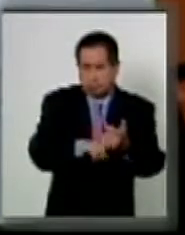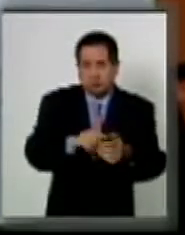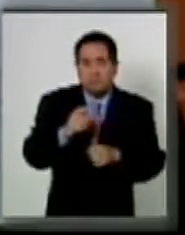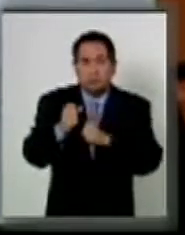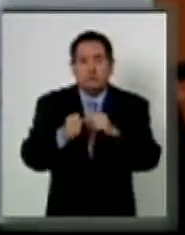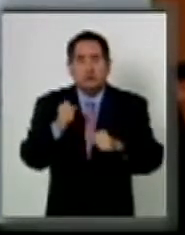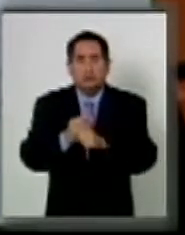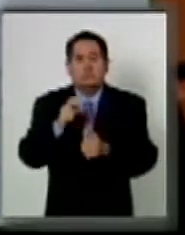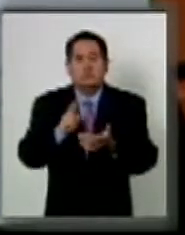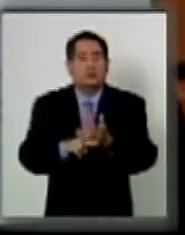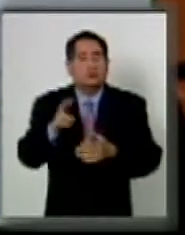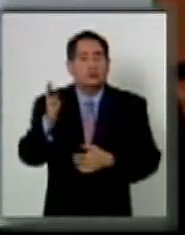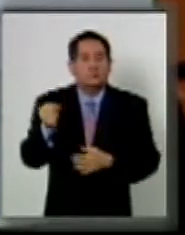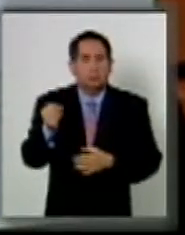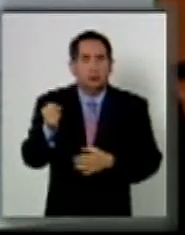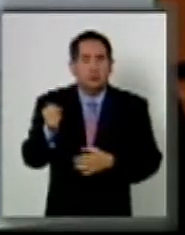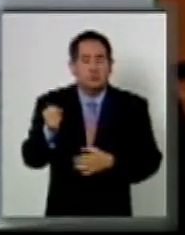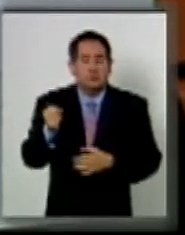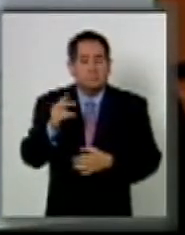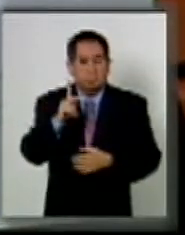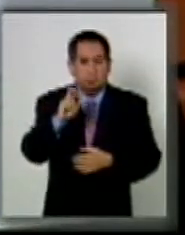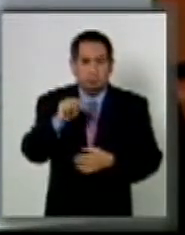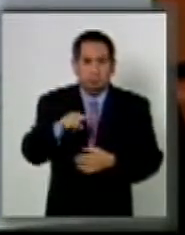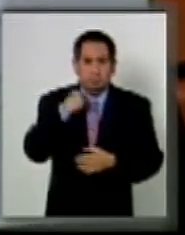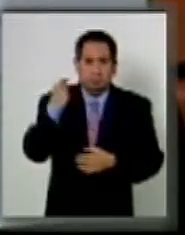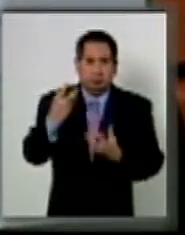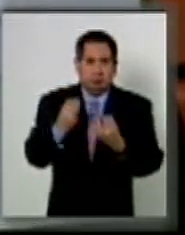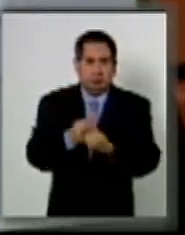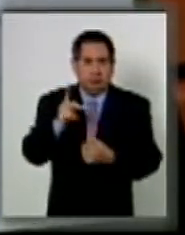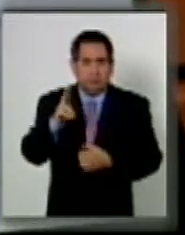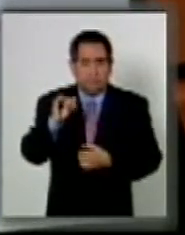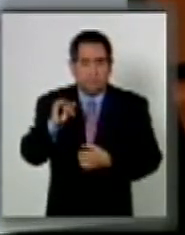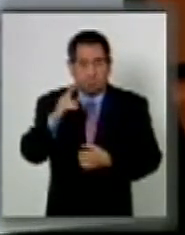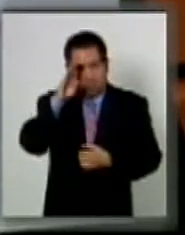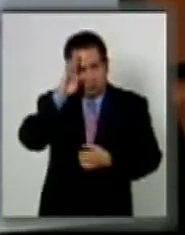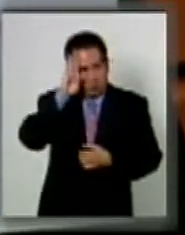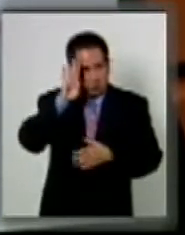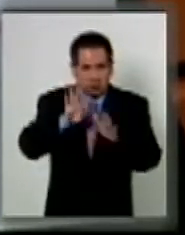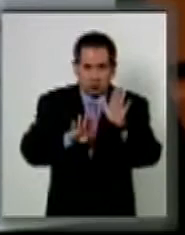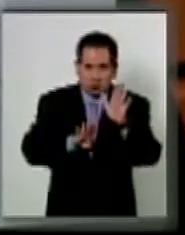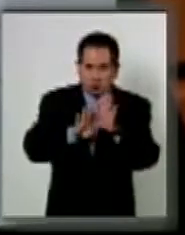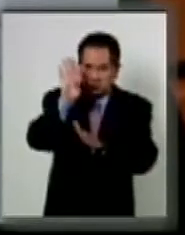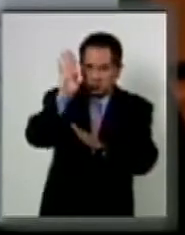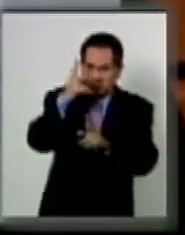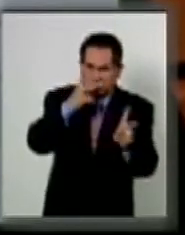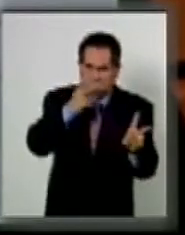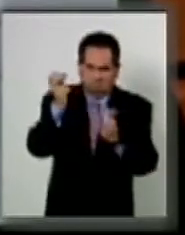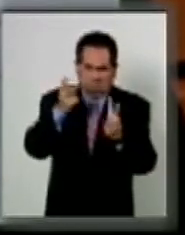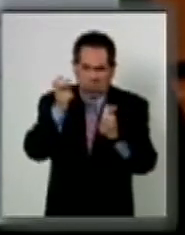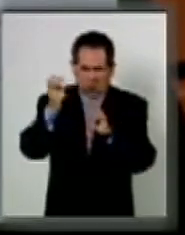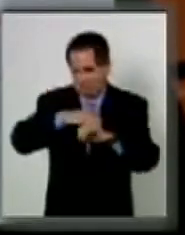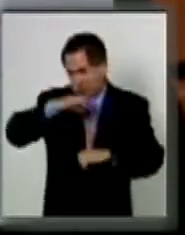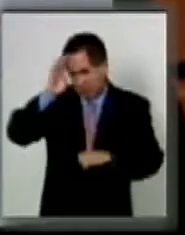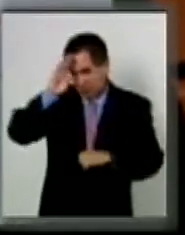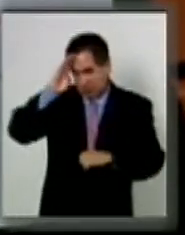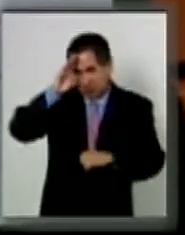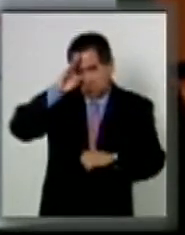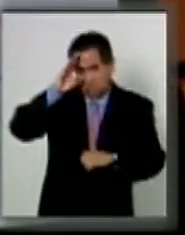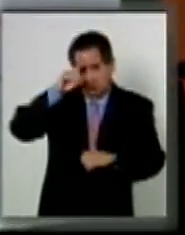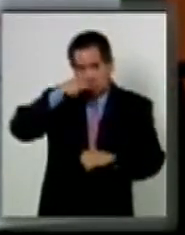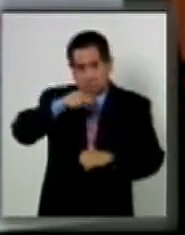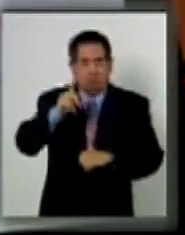2009 pierde el PRD y gana el PRI, y vean ustedes el repunte en